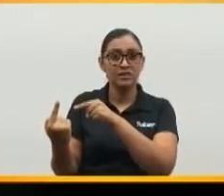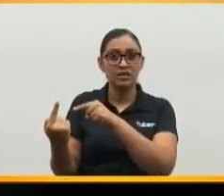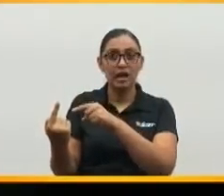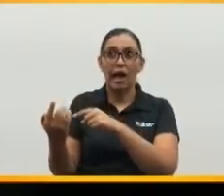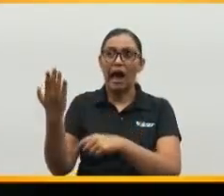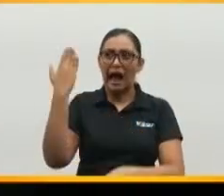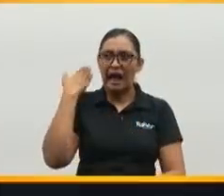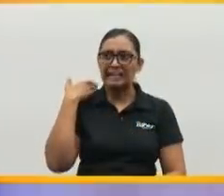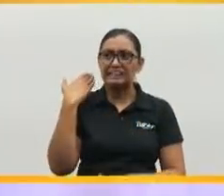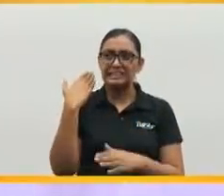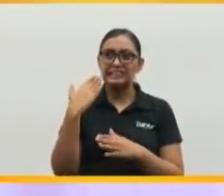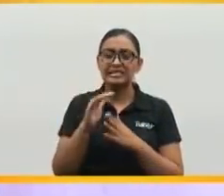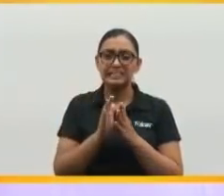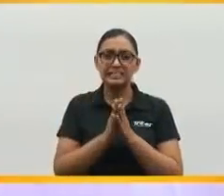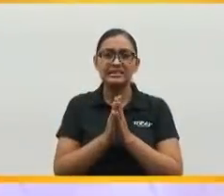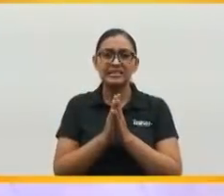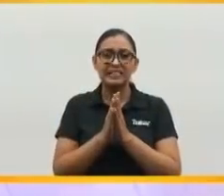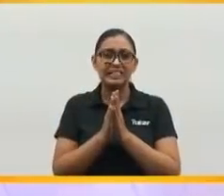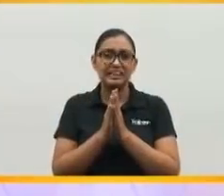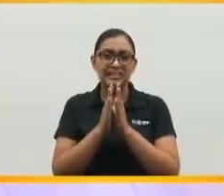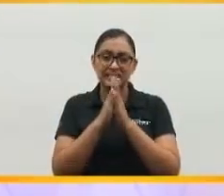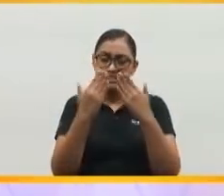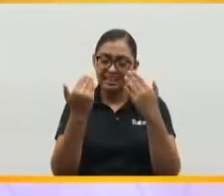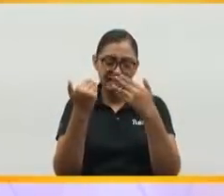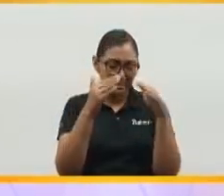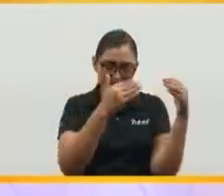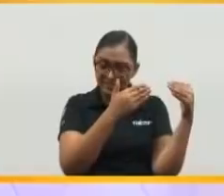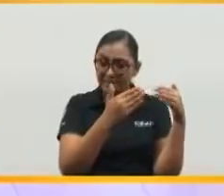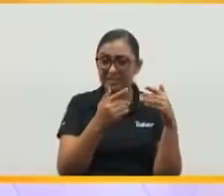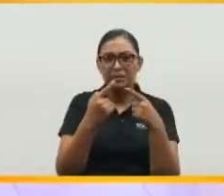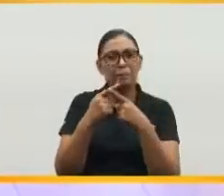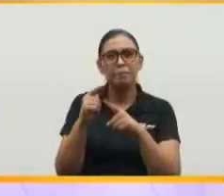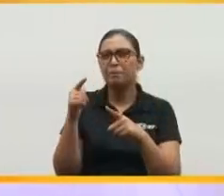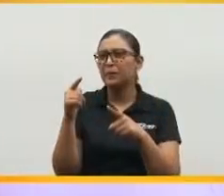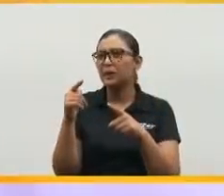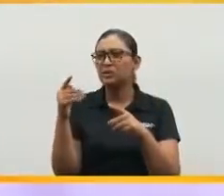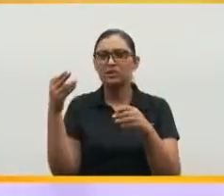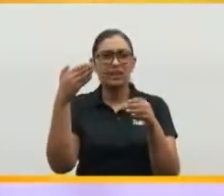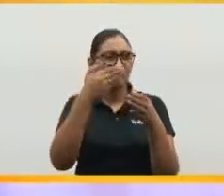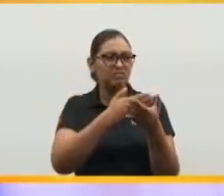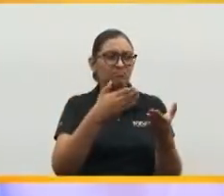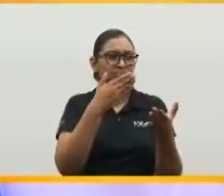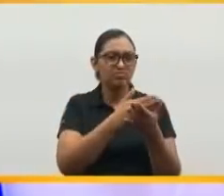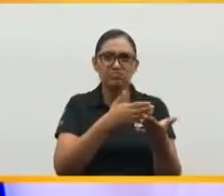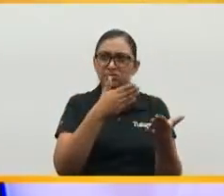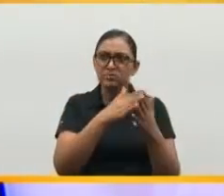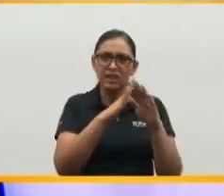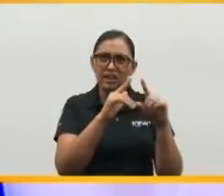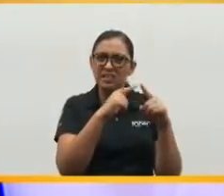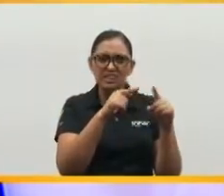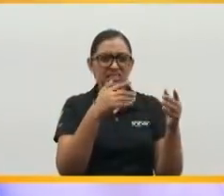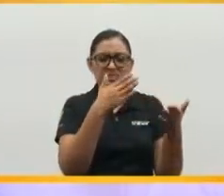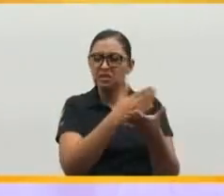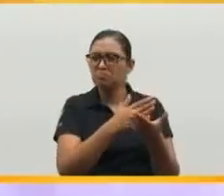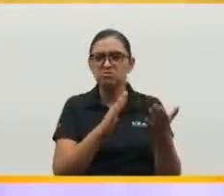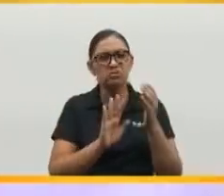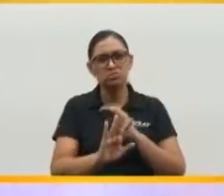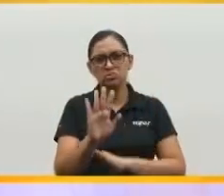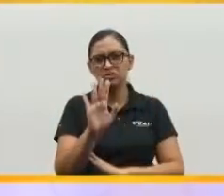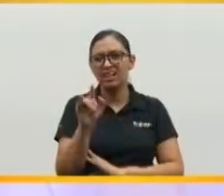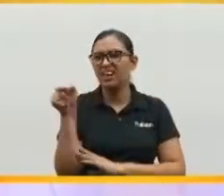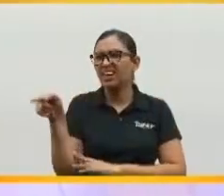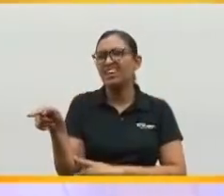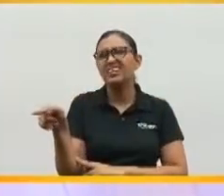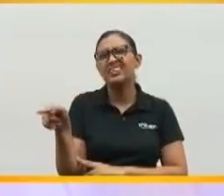religioso, súper, pero no se congregaba. Lo dejaba como una alternativa. Lo dejaba a un lado, como